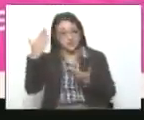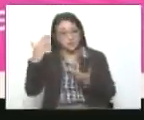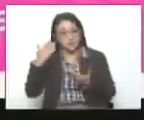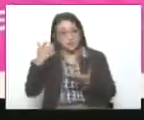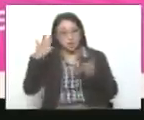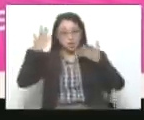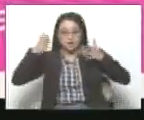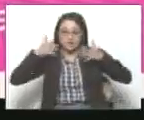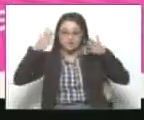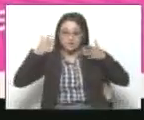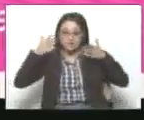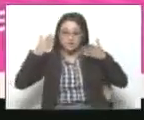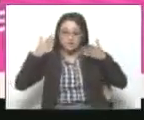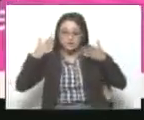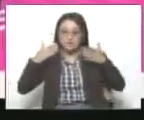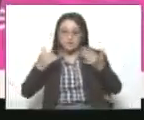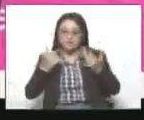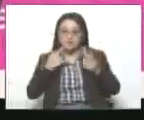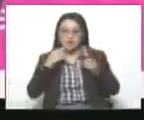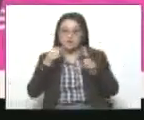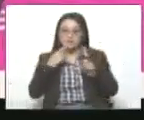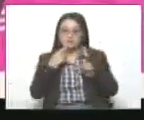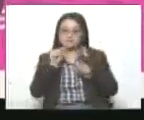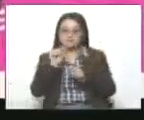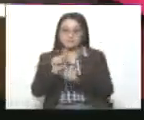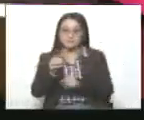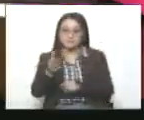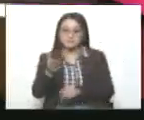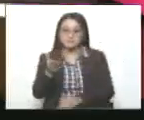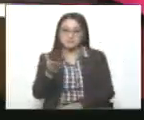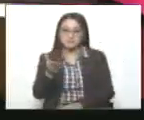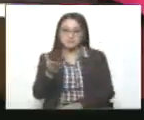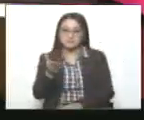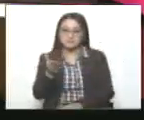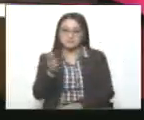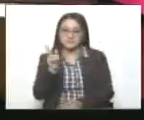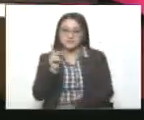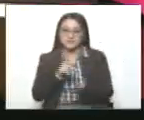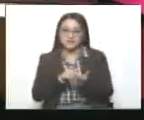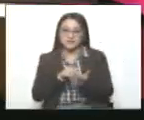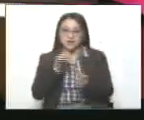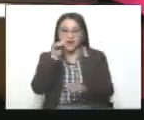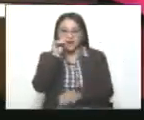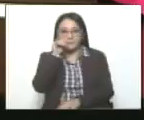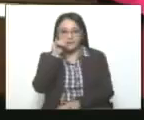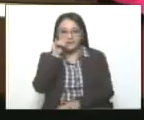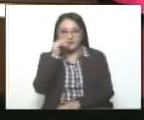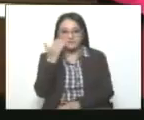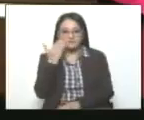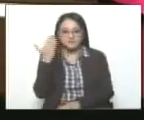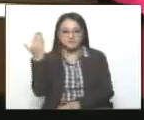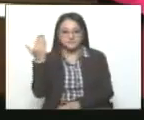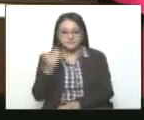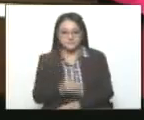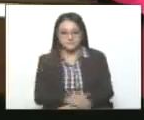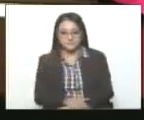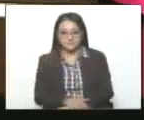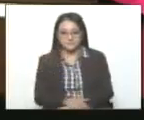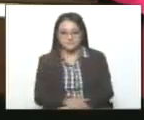orientación. Vamos a darle aquí la palabra, entonces, por aquí los tengo, me vengo con la cámara aquí. Aquí los tengo.